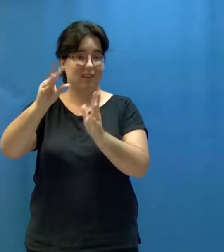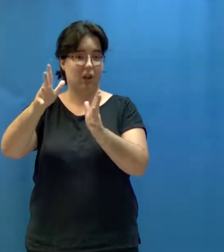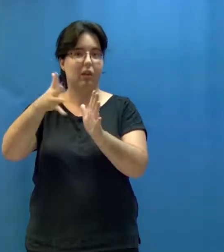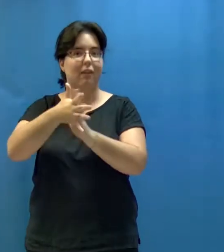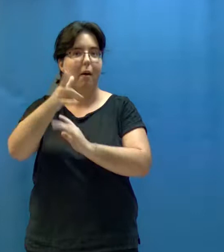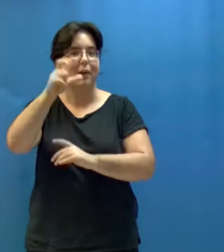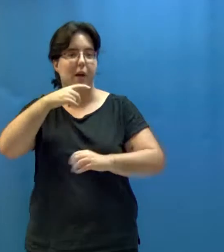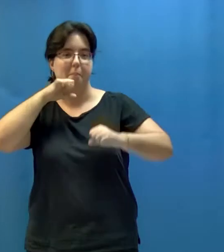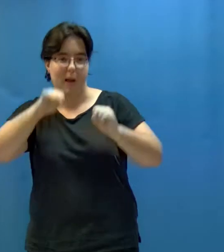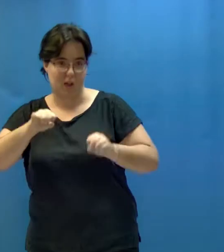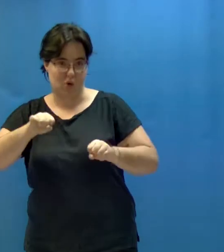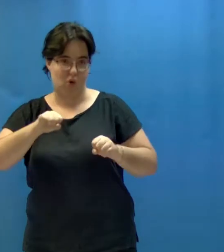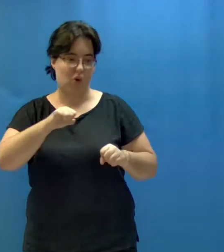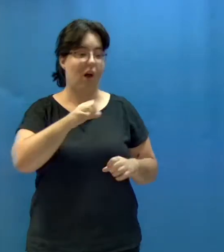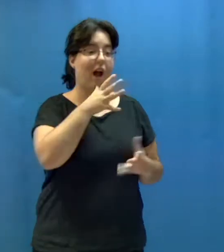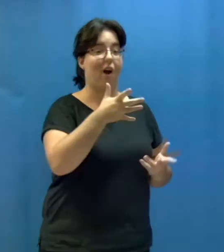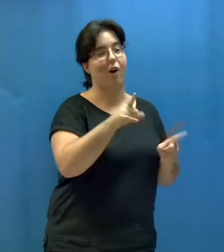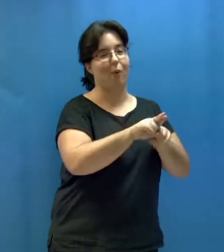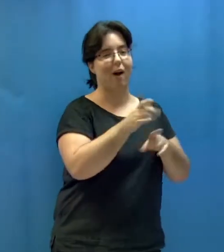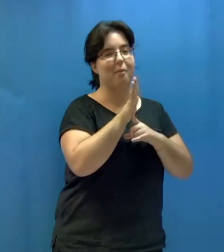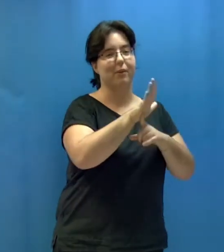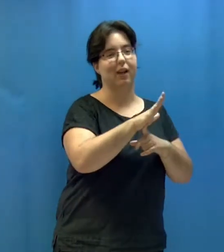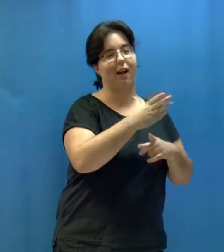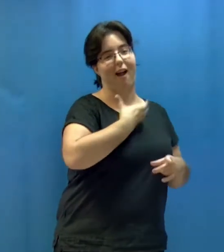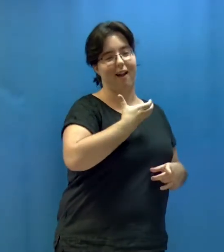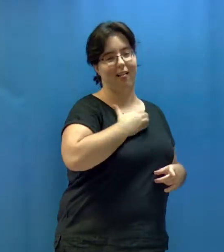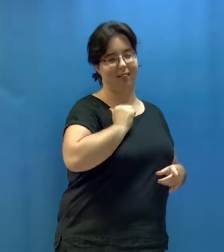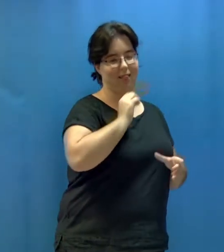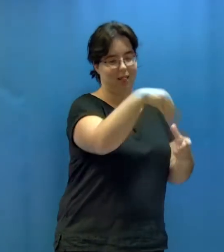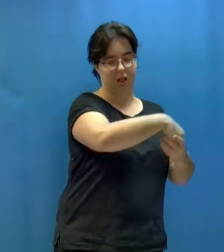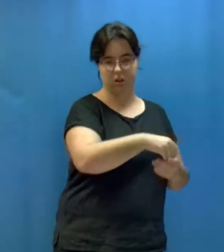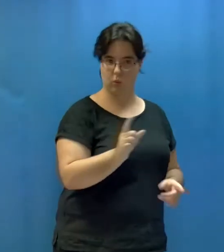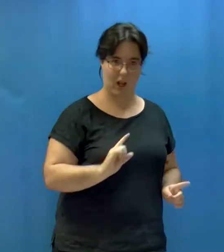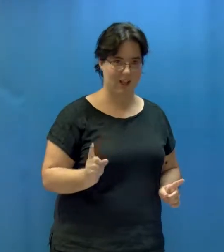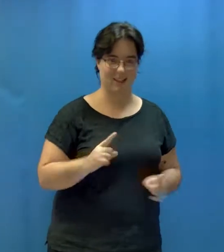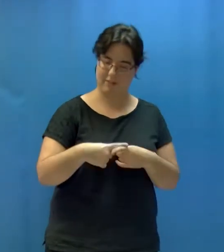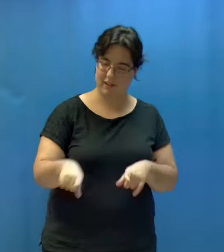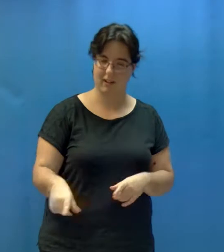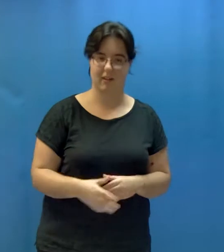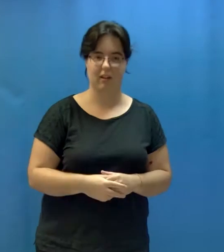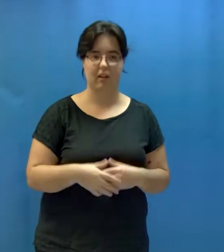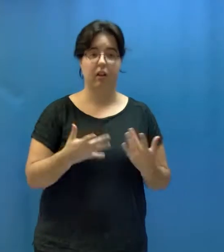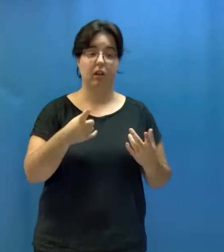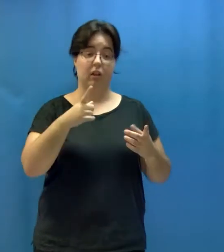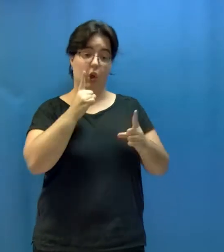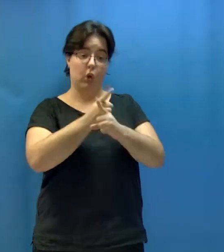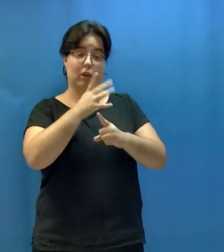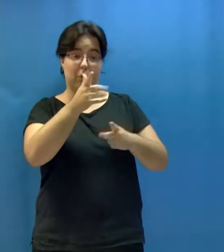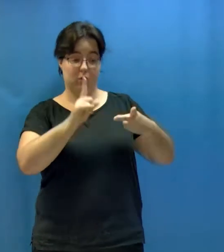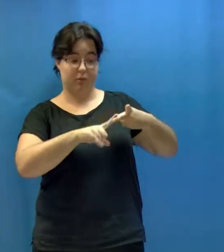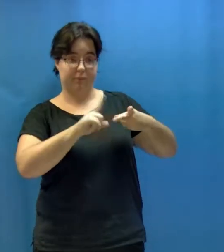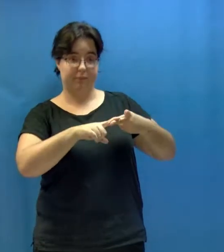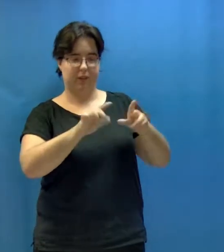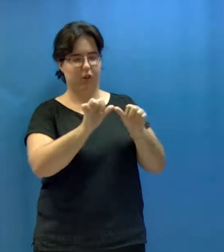era la alcaldesa como se propone ahora. Y el segundo motivo por el que hemos votado en contra es por las formas, como les decía